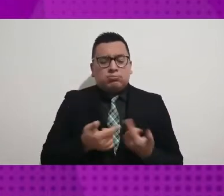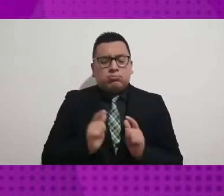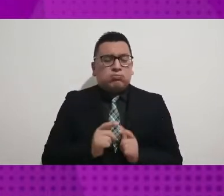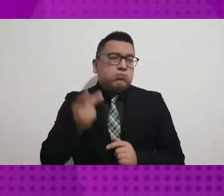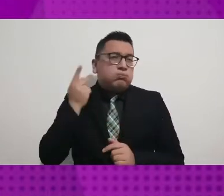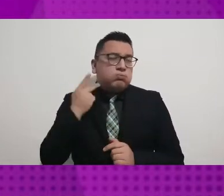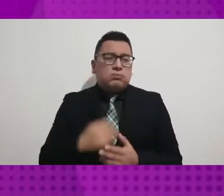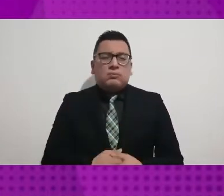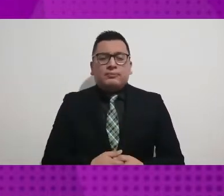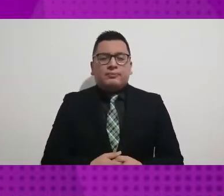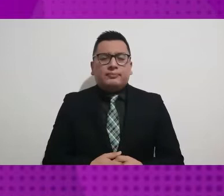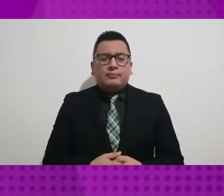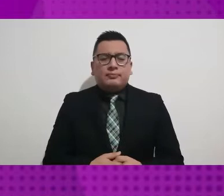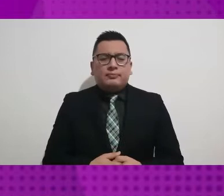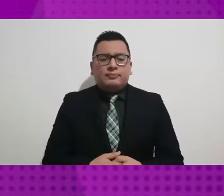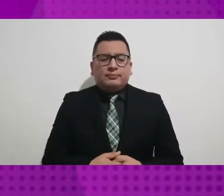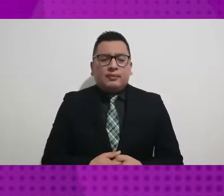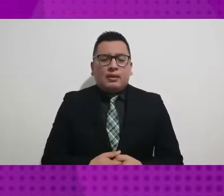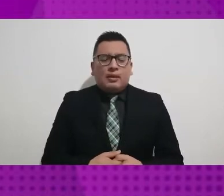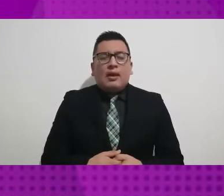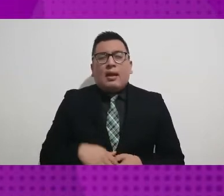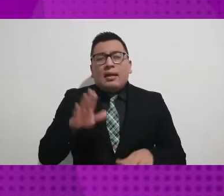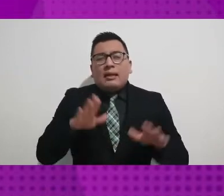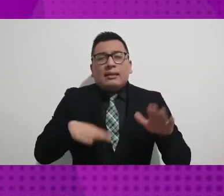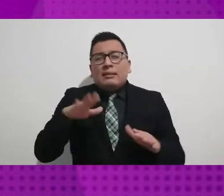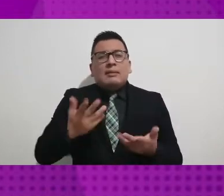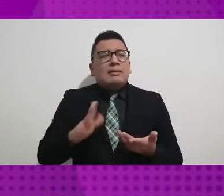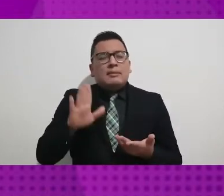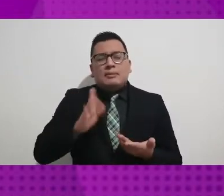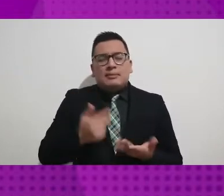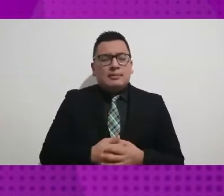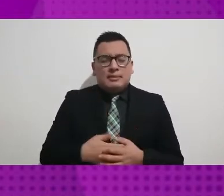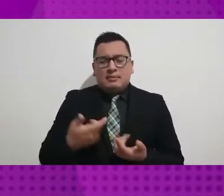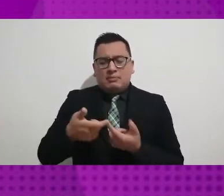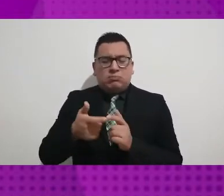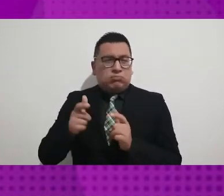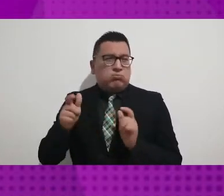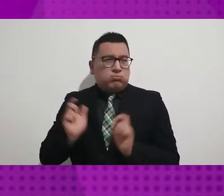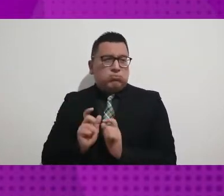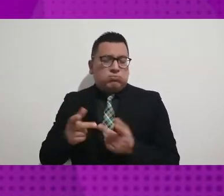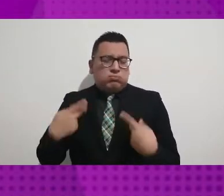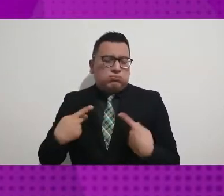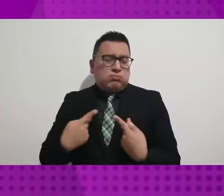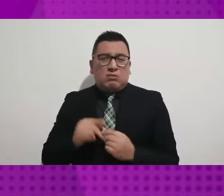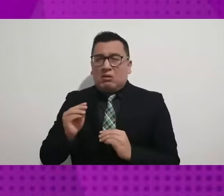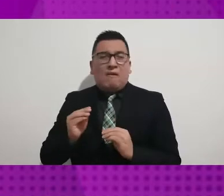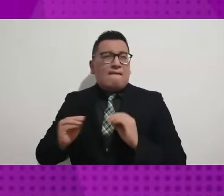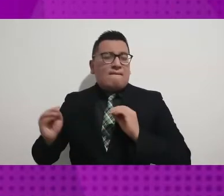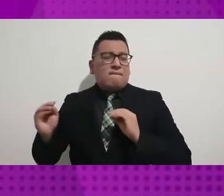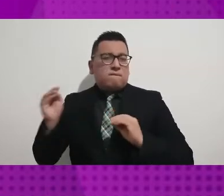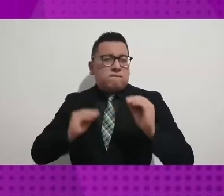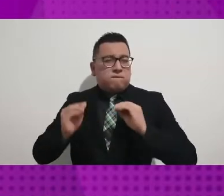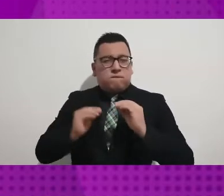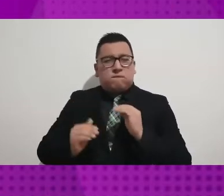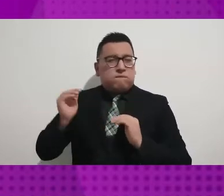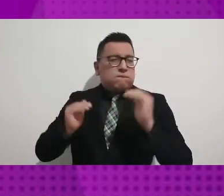que los partidos políticos se vuelven a veces unas élites políticas, ¿no?, al paso del tiempo,